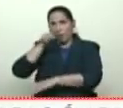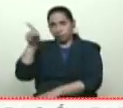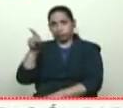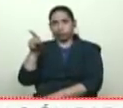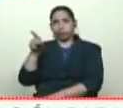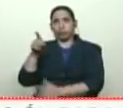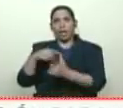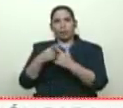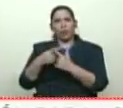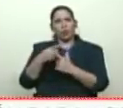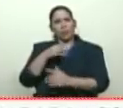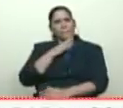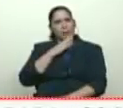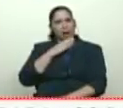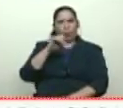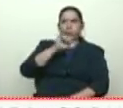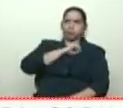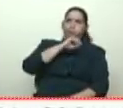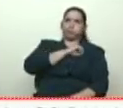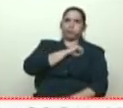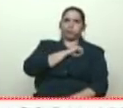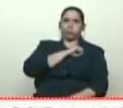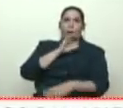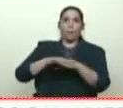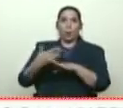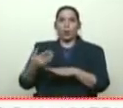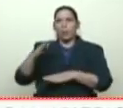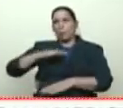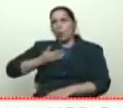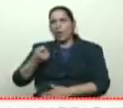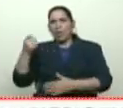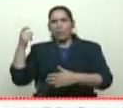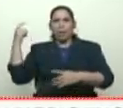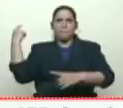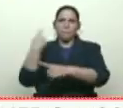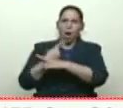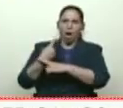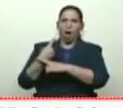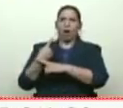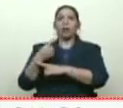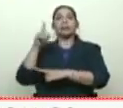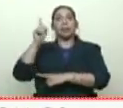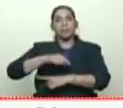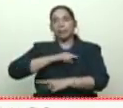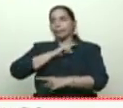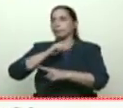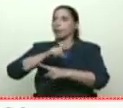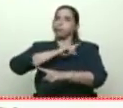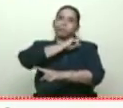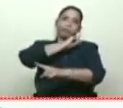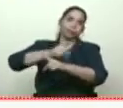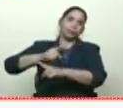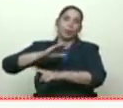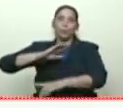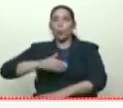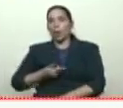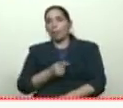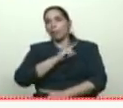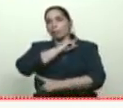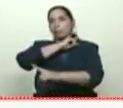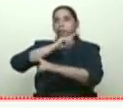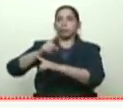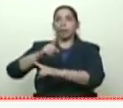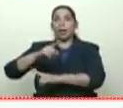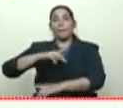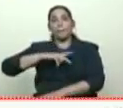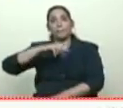un banco que se asuste porque lo pueden sancionar y cometa eso también tiene delito en su nivel. Lo que